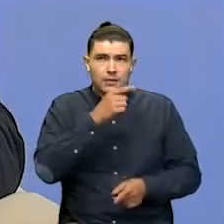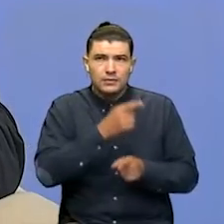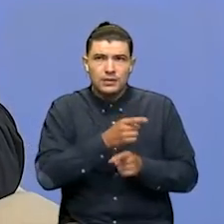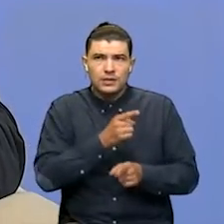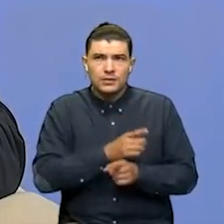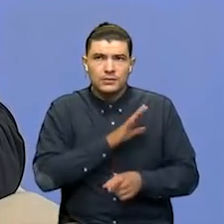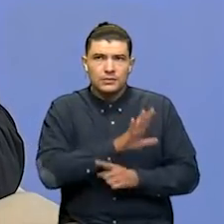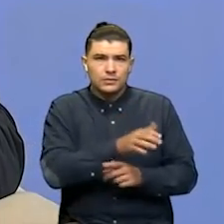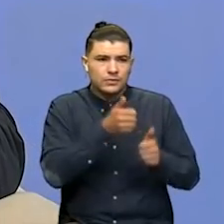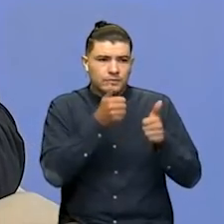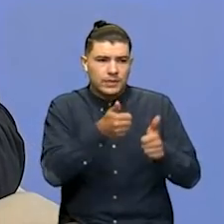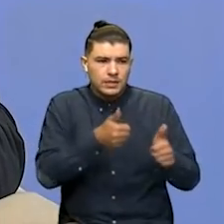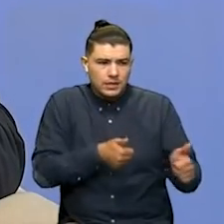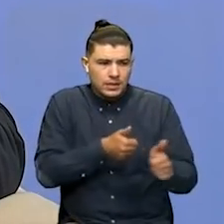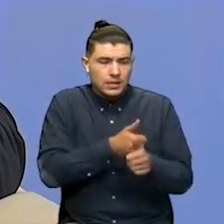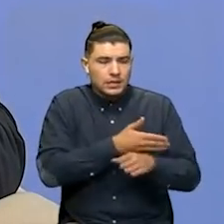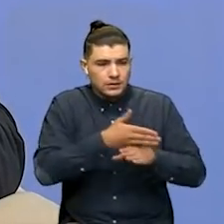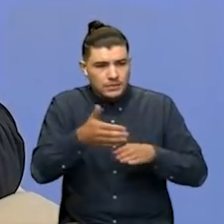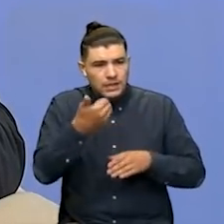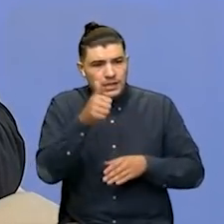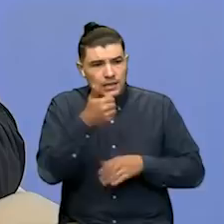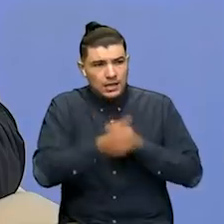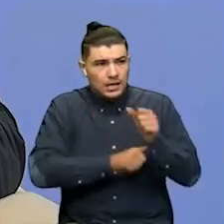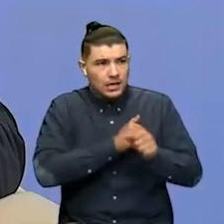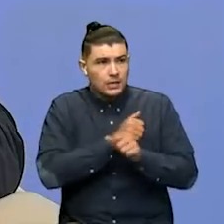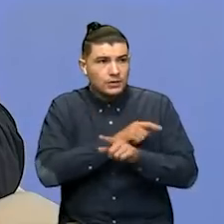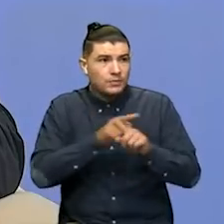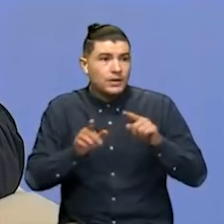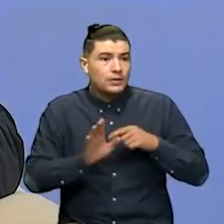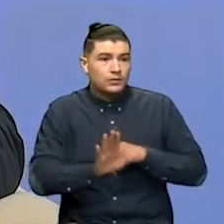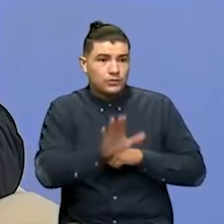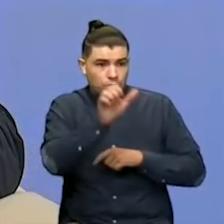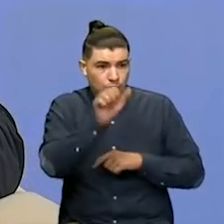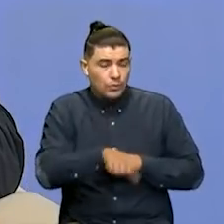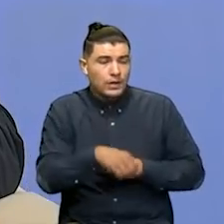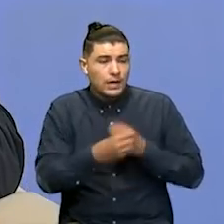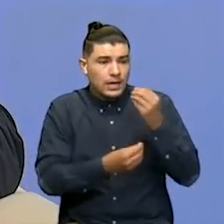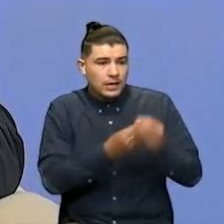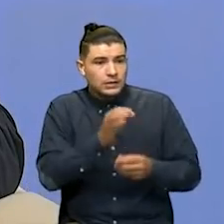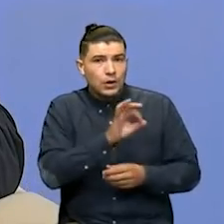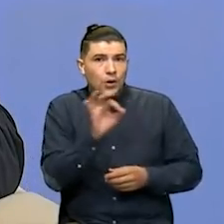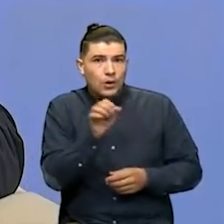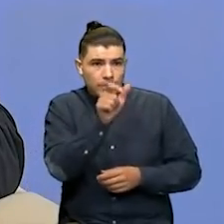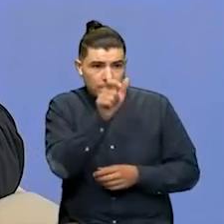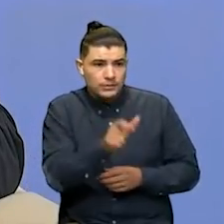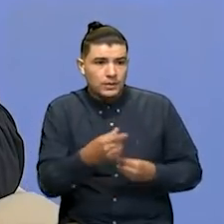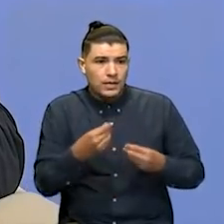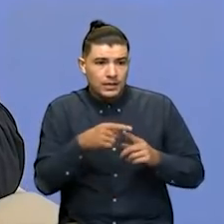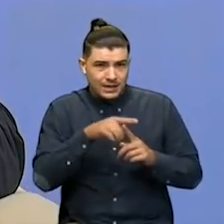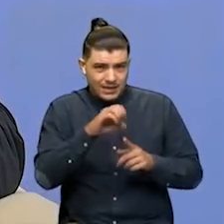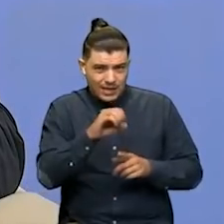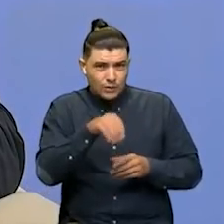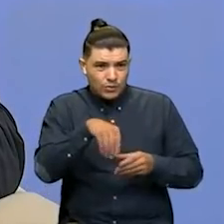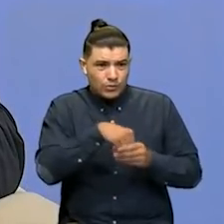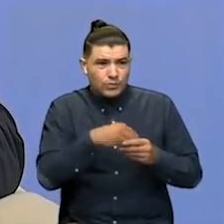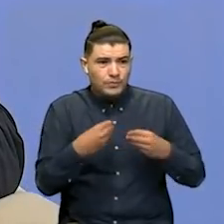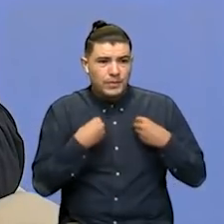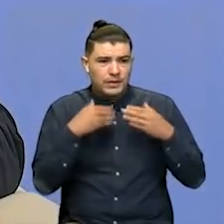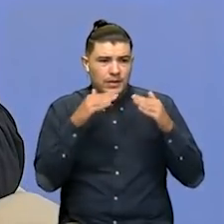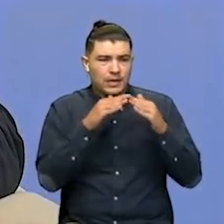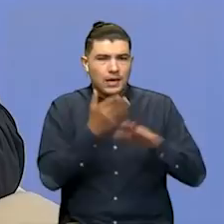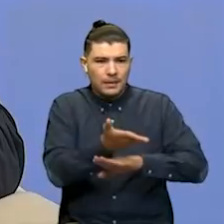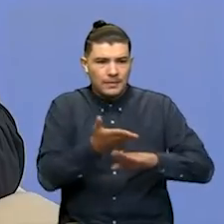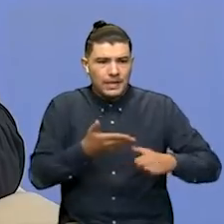pues bien asesorada, después de 10 años lo que puede hacer la contraparte o el tío que está viviendo en esa vivienda es solicitar un